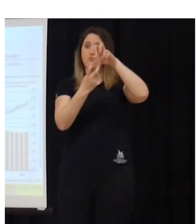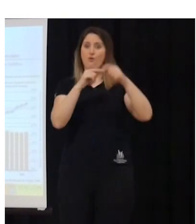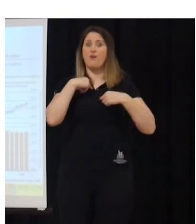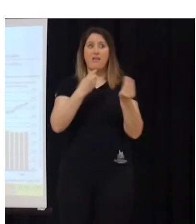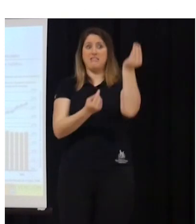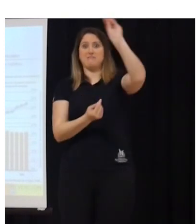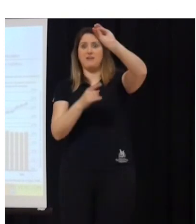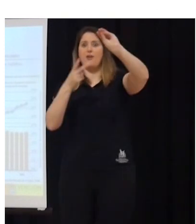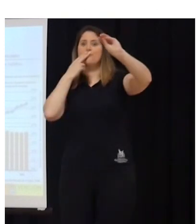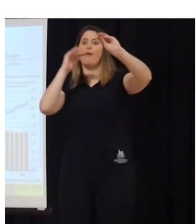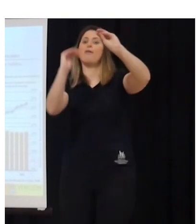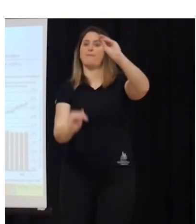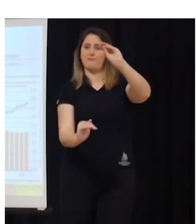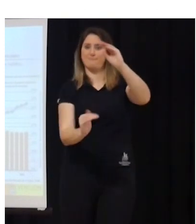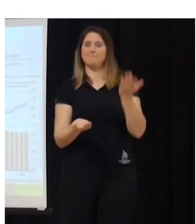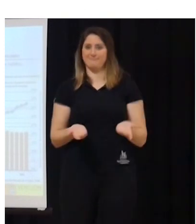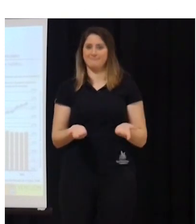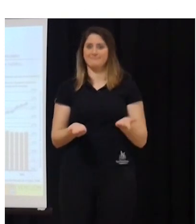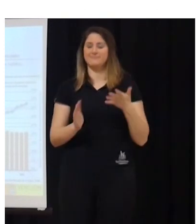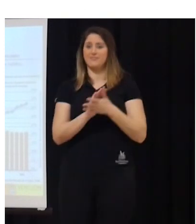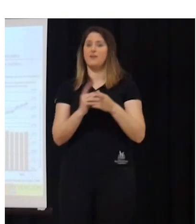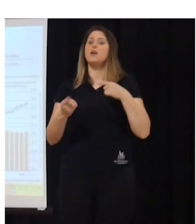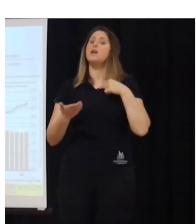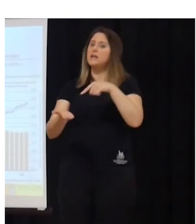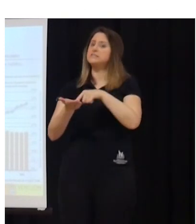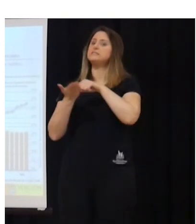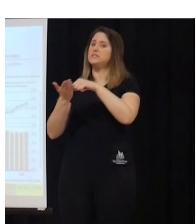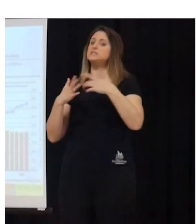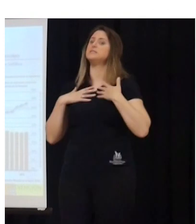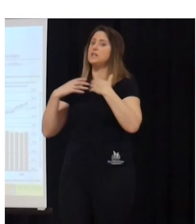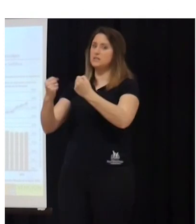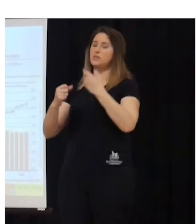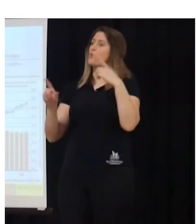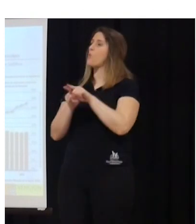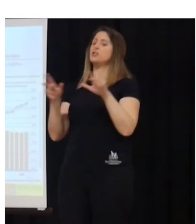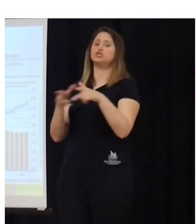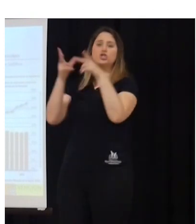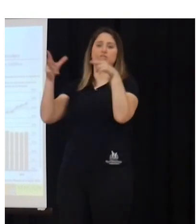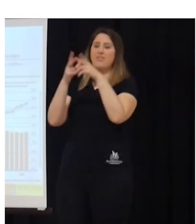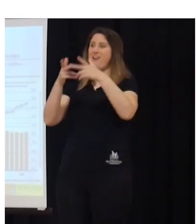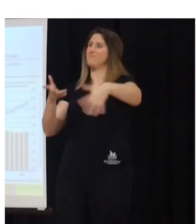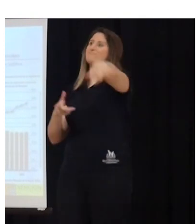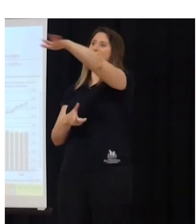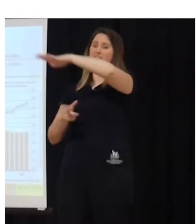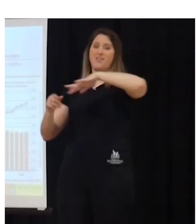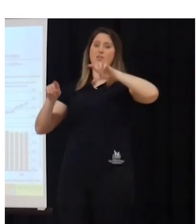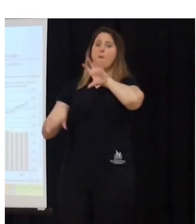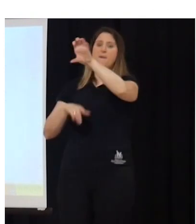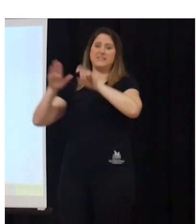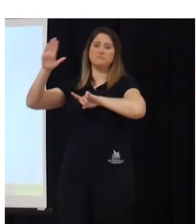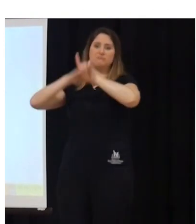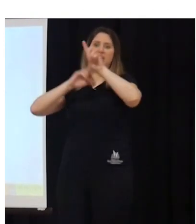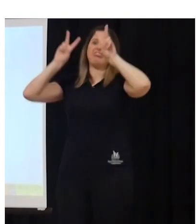el consumo. Eso es una exigencia sanitaria para cualquier sociedad civilizada avanzada en los